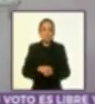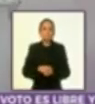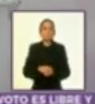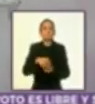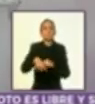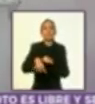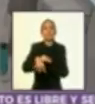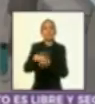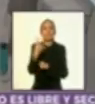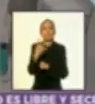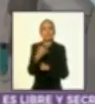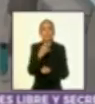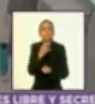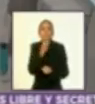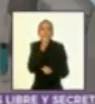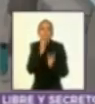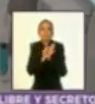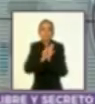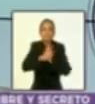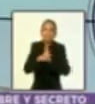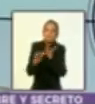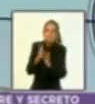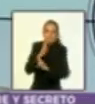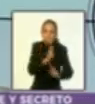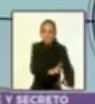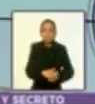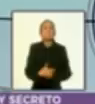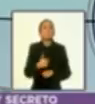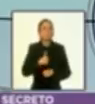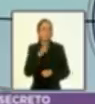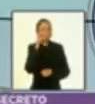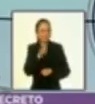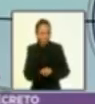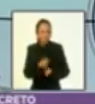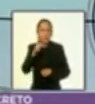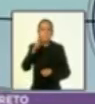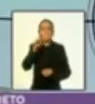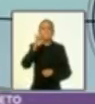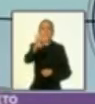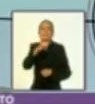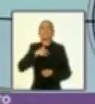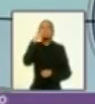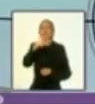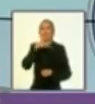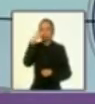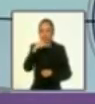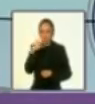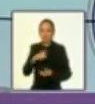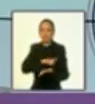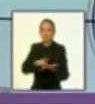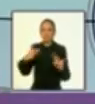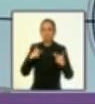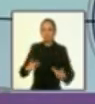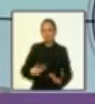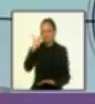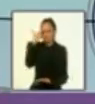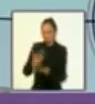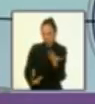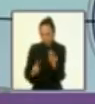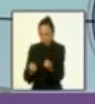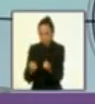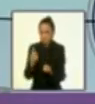Yo tampoco. Y bueno, están en este formato de intercambios, de discusión. Ha habido